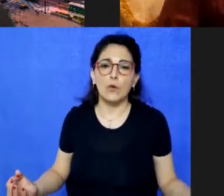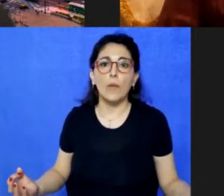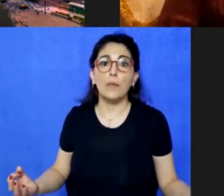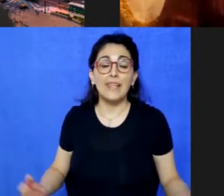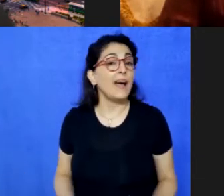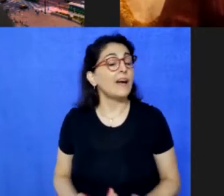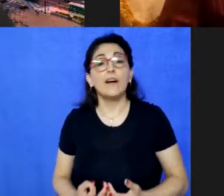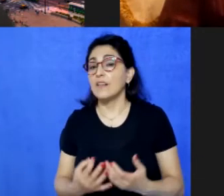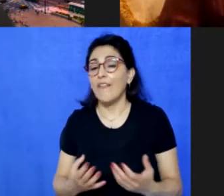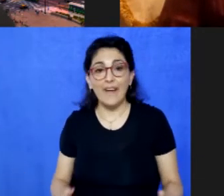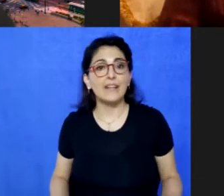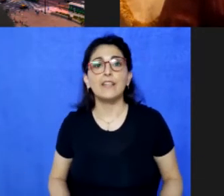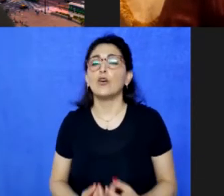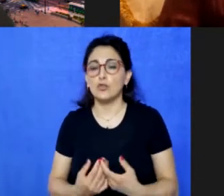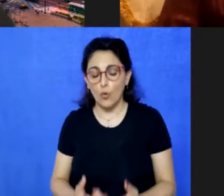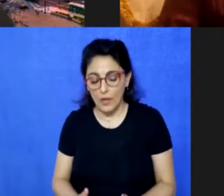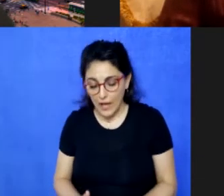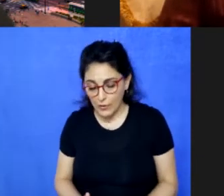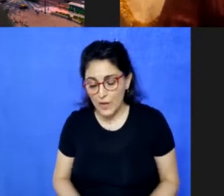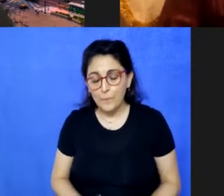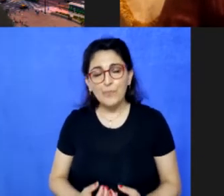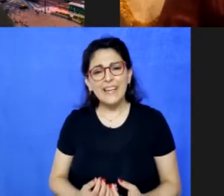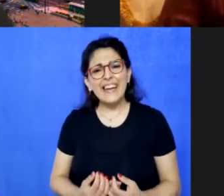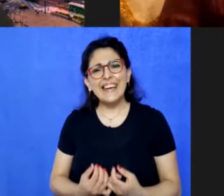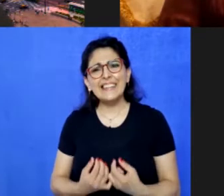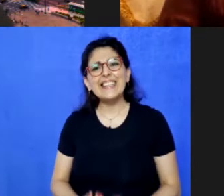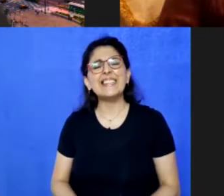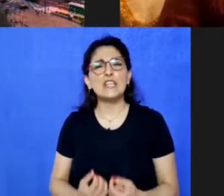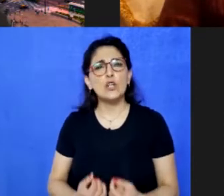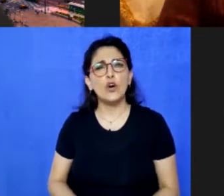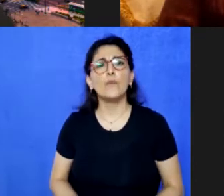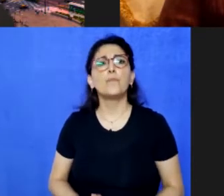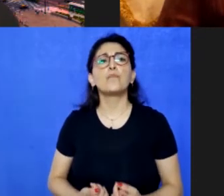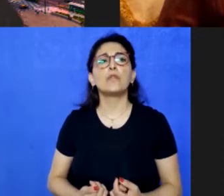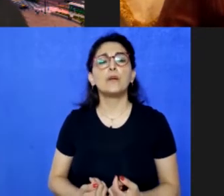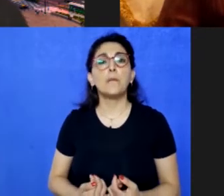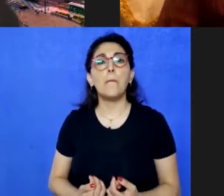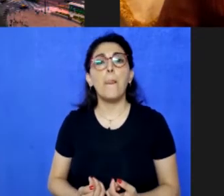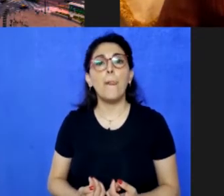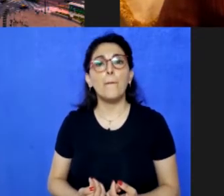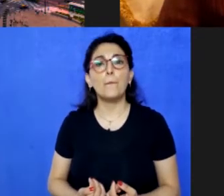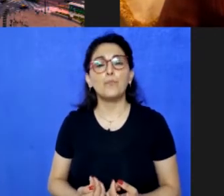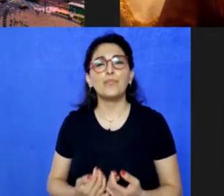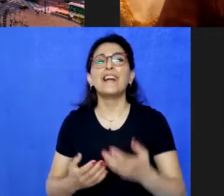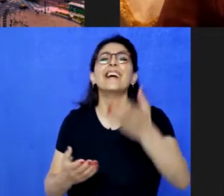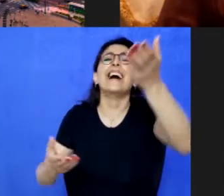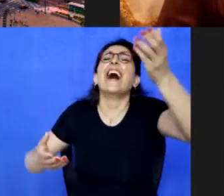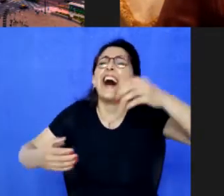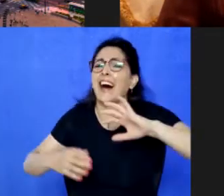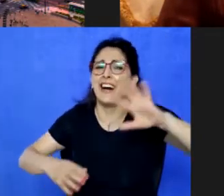una nueva vida diferente con otros cuidados. Es el caso del bizcocho, igual.